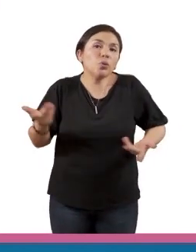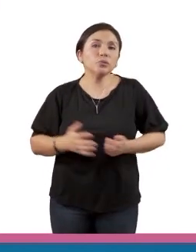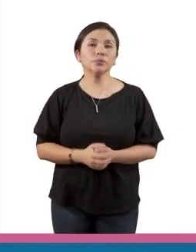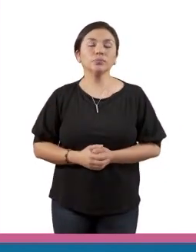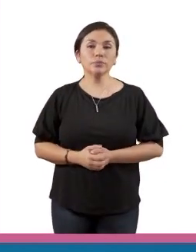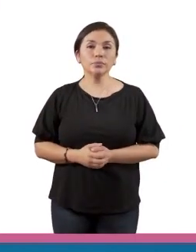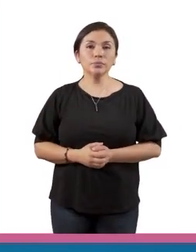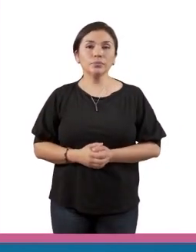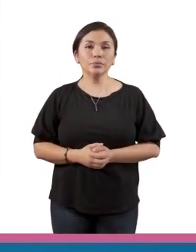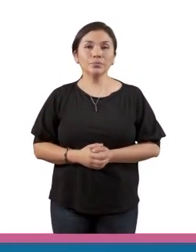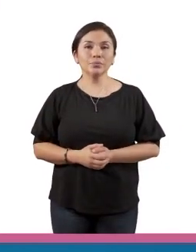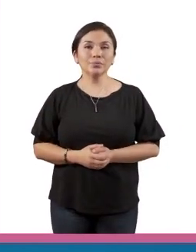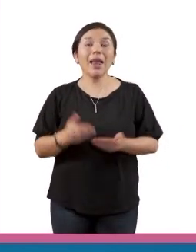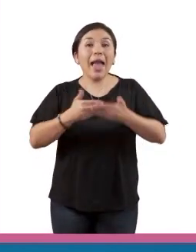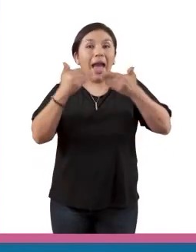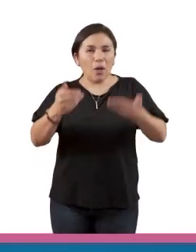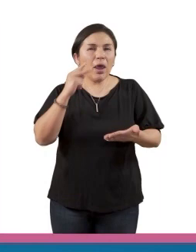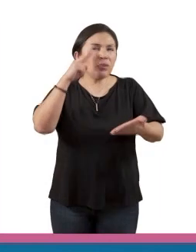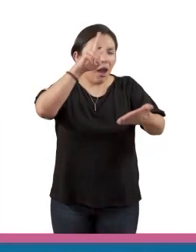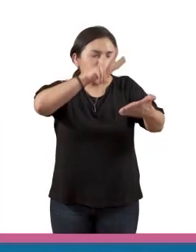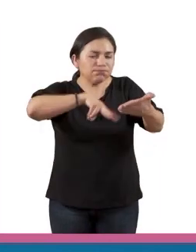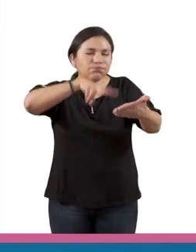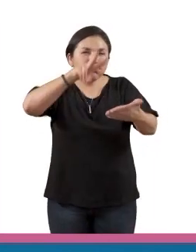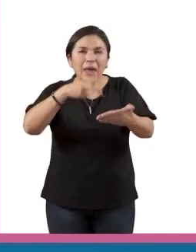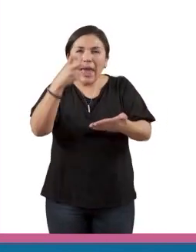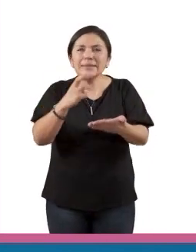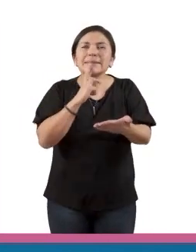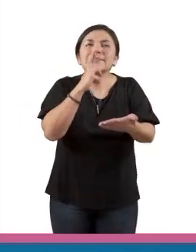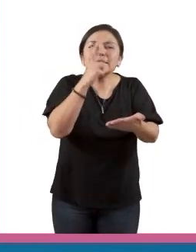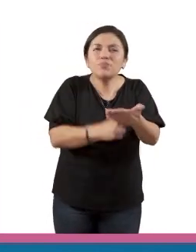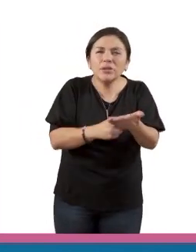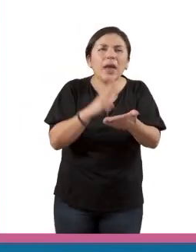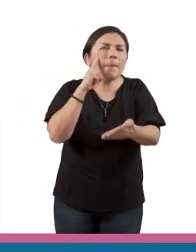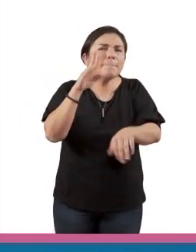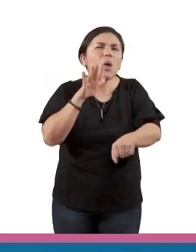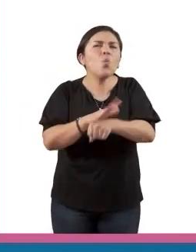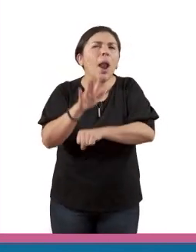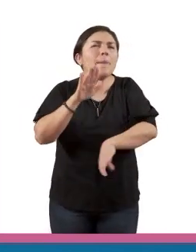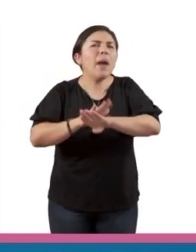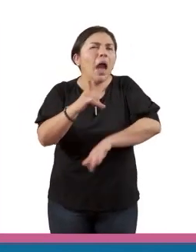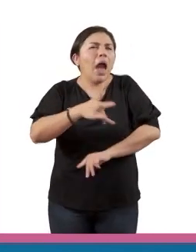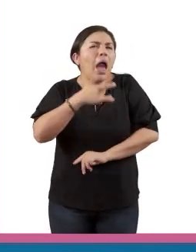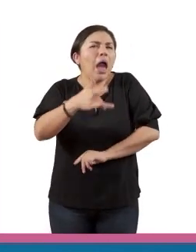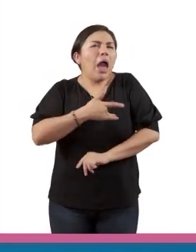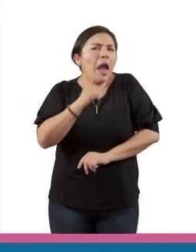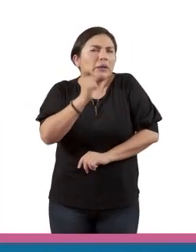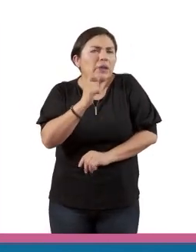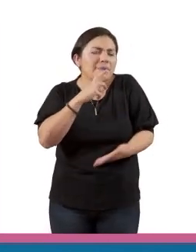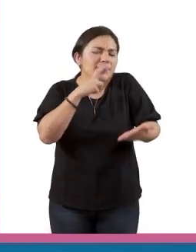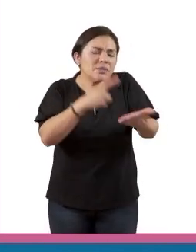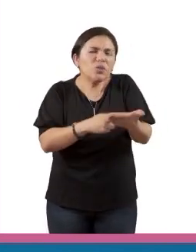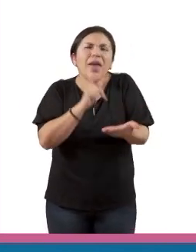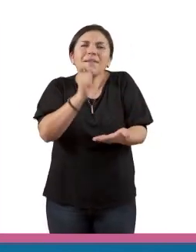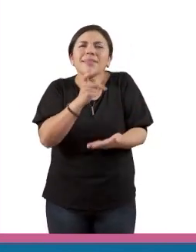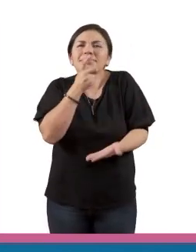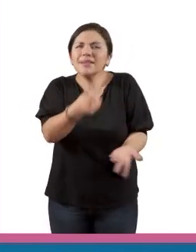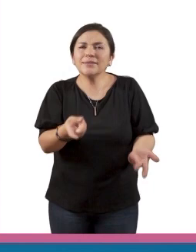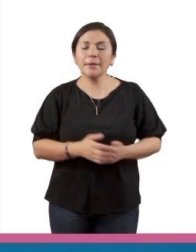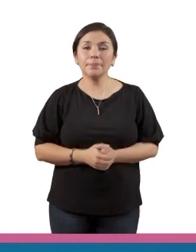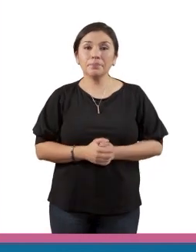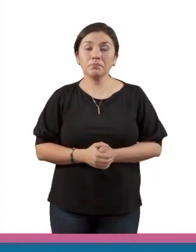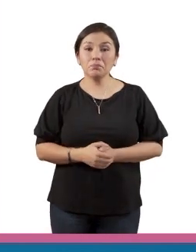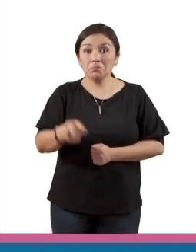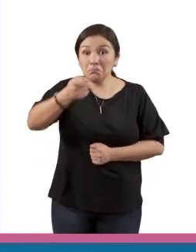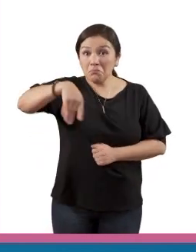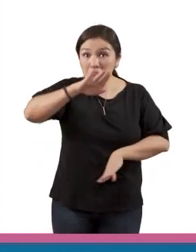sentidos. Ahora echa un vistazo rápido y fíjate qué lectura sobresale en tus respuestas.